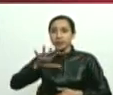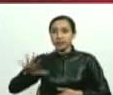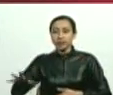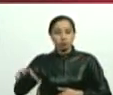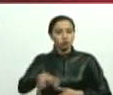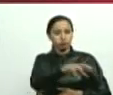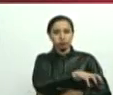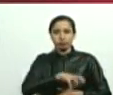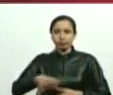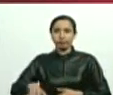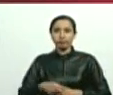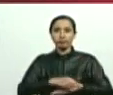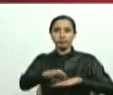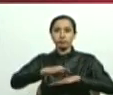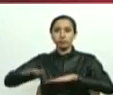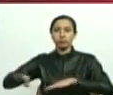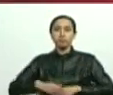municipios.